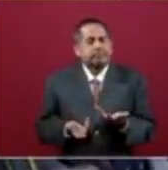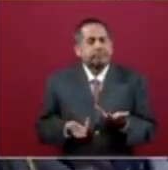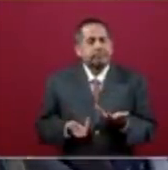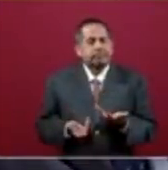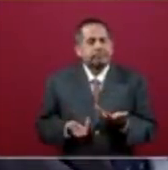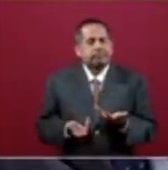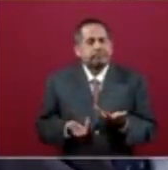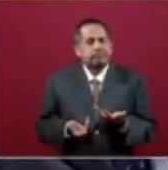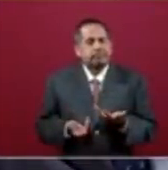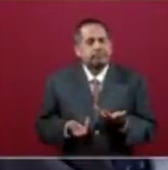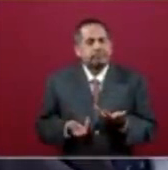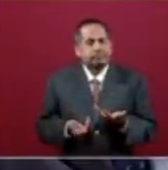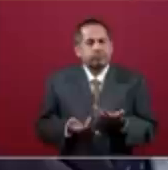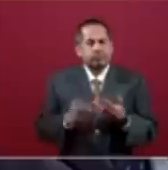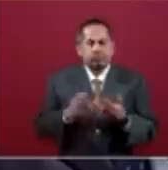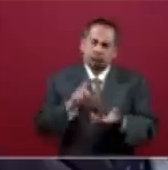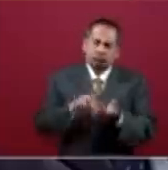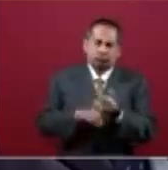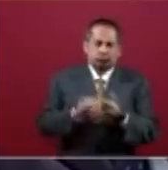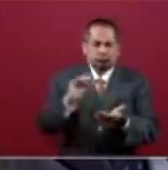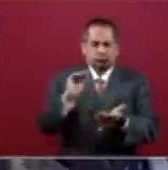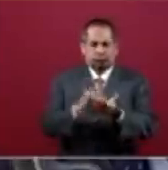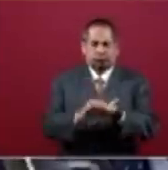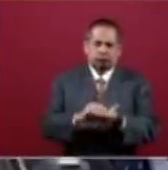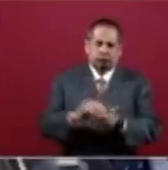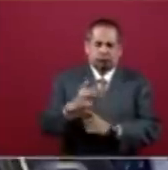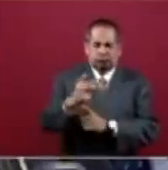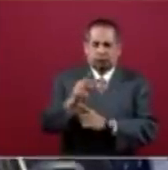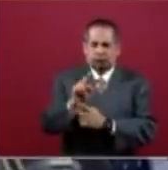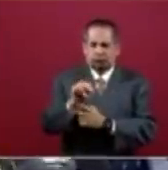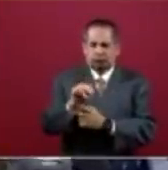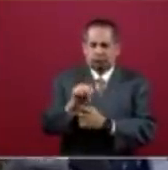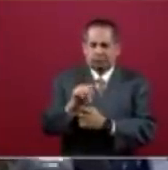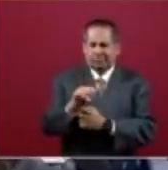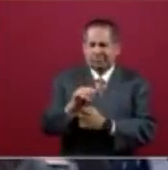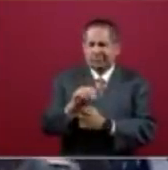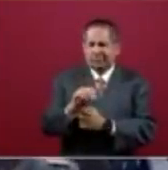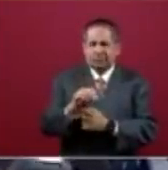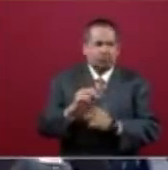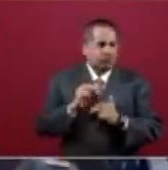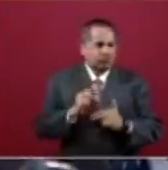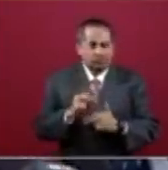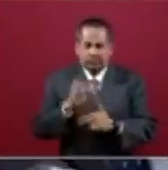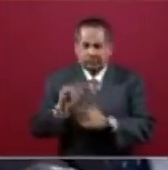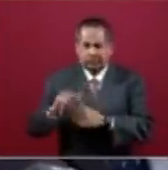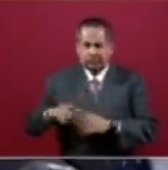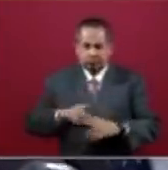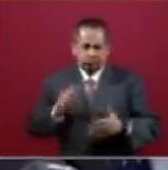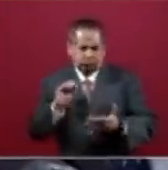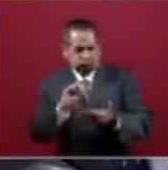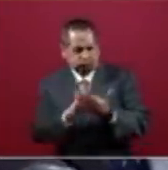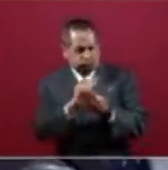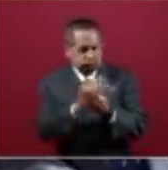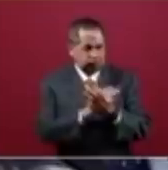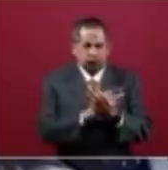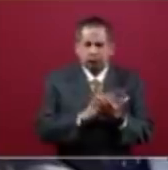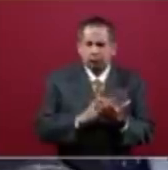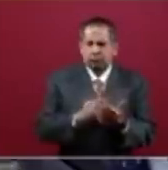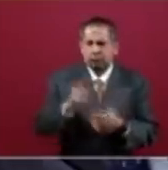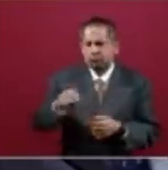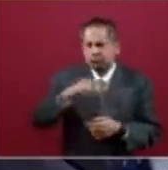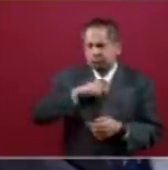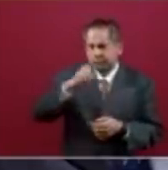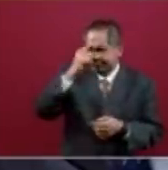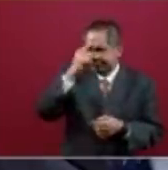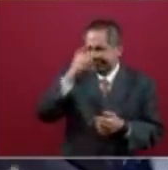el humanismo como un sello de este gobierno. Entonces, yo quería preguntarle cuál es su posición sobre ese asunto. Claro que